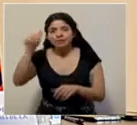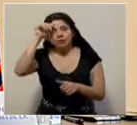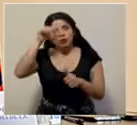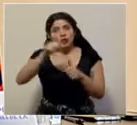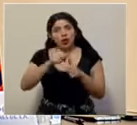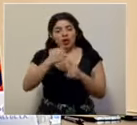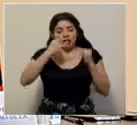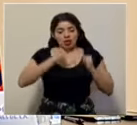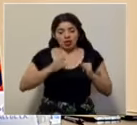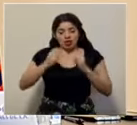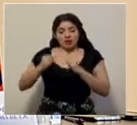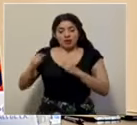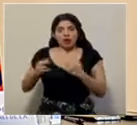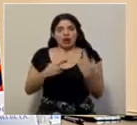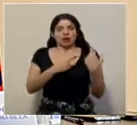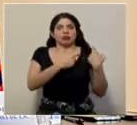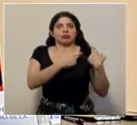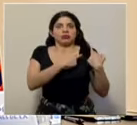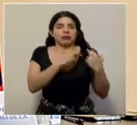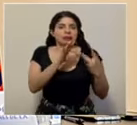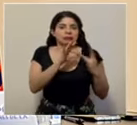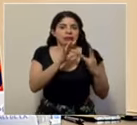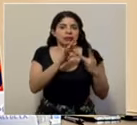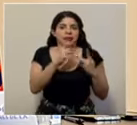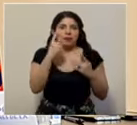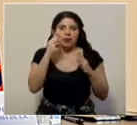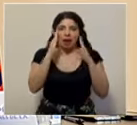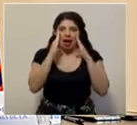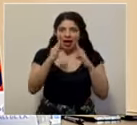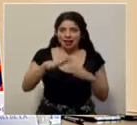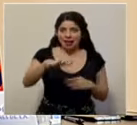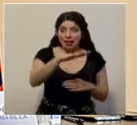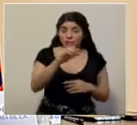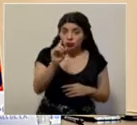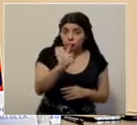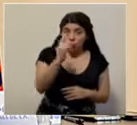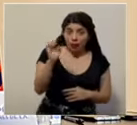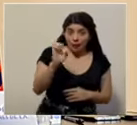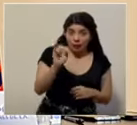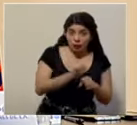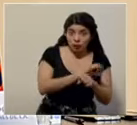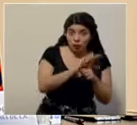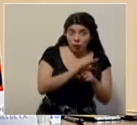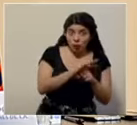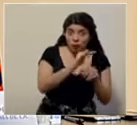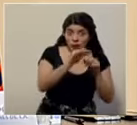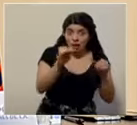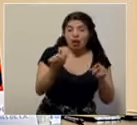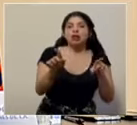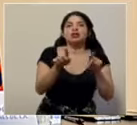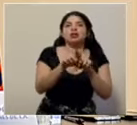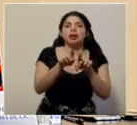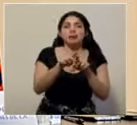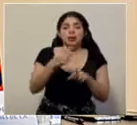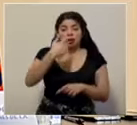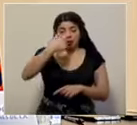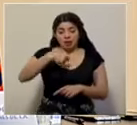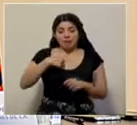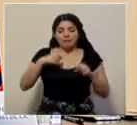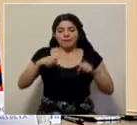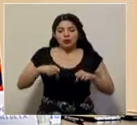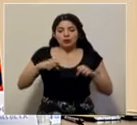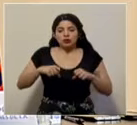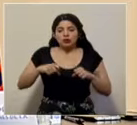toca a cada uno de los costarricenses en el marco de la atención, no solo de la emergencia de COVID-19, sino la interacción que podríamos